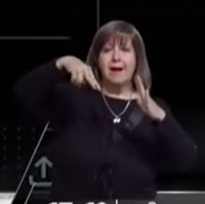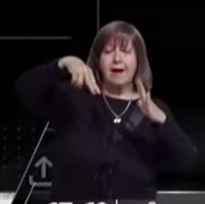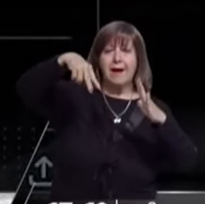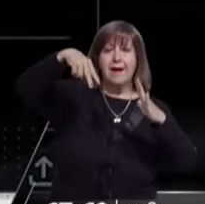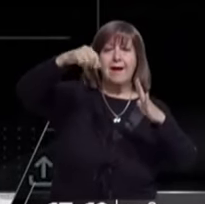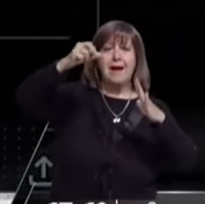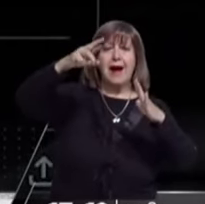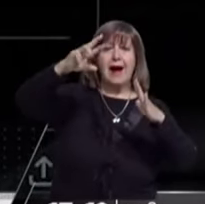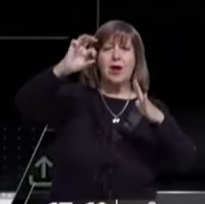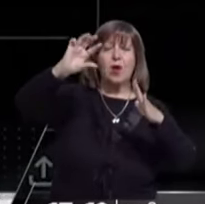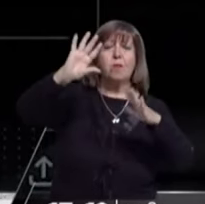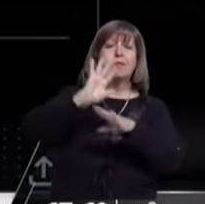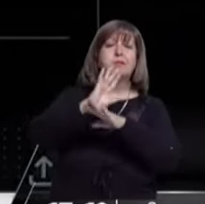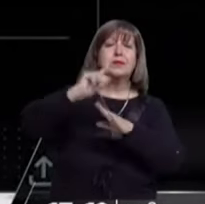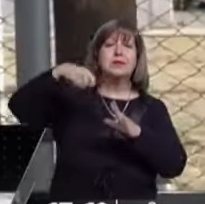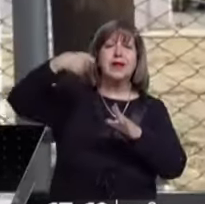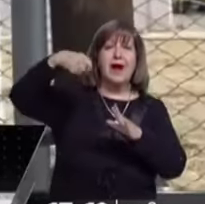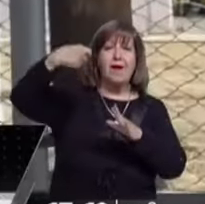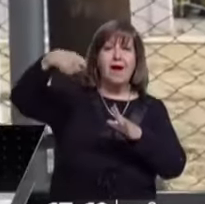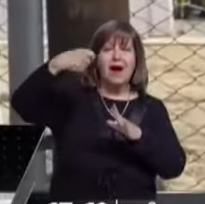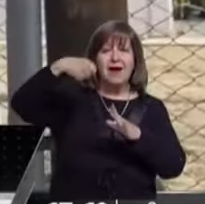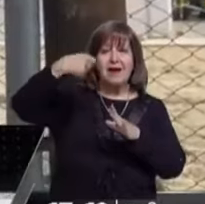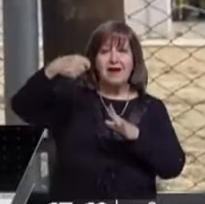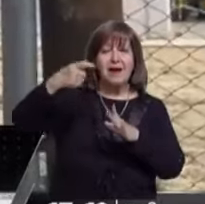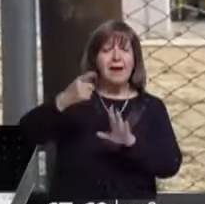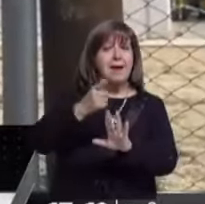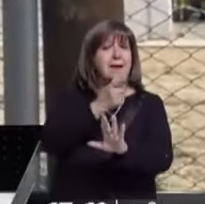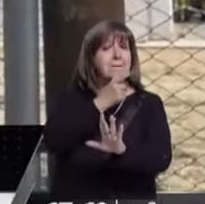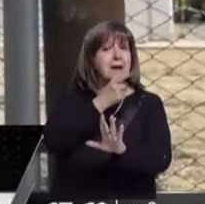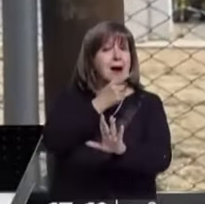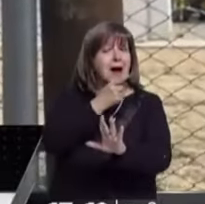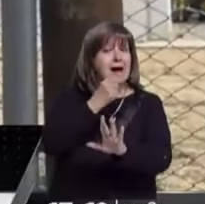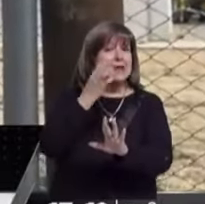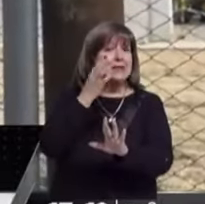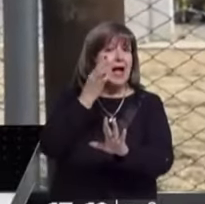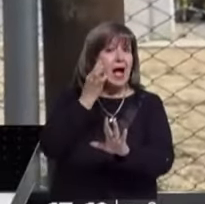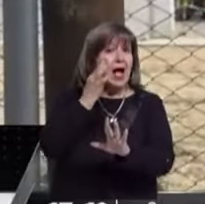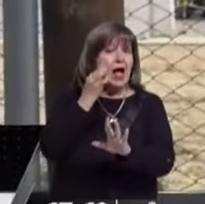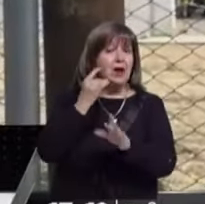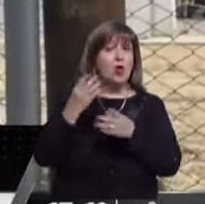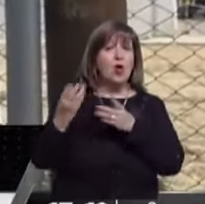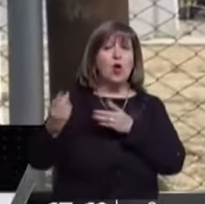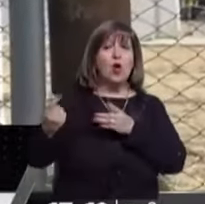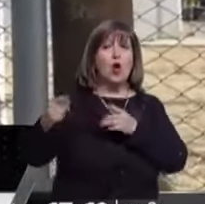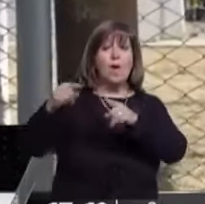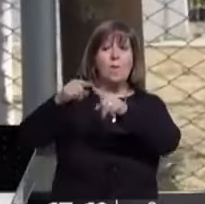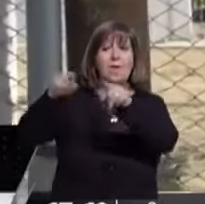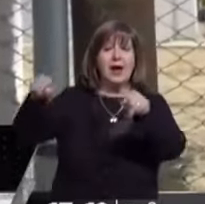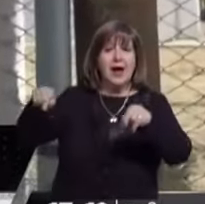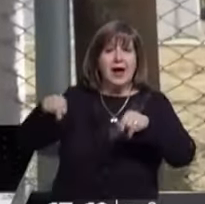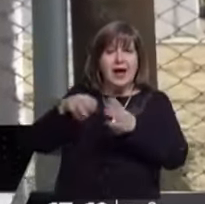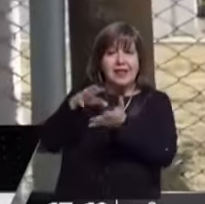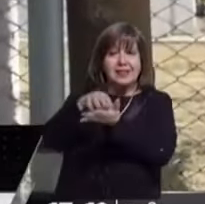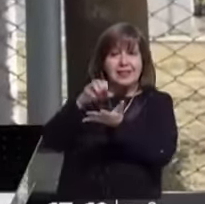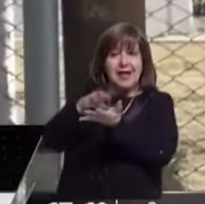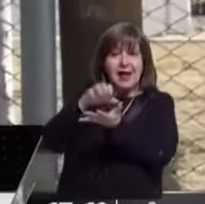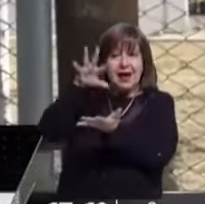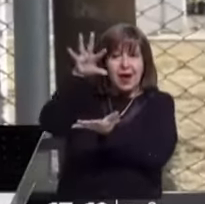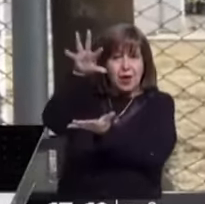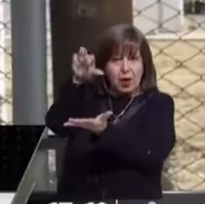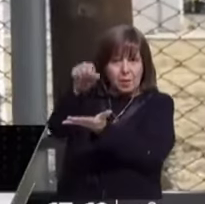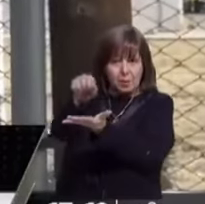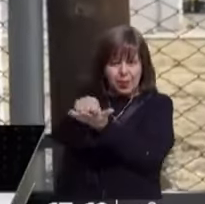que ver con la supuesta compra de un terreno en este predio por parte de esa gente a la